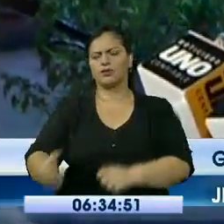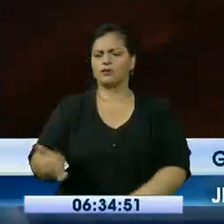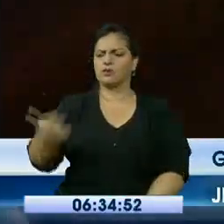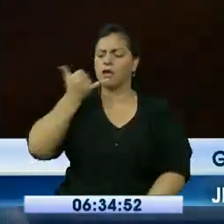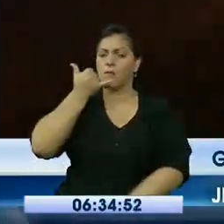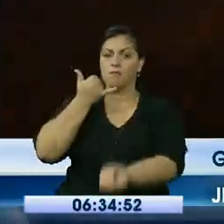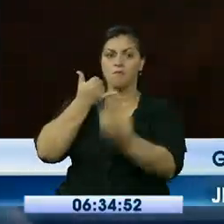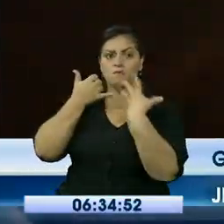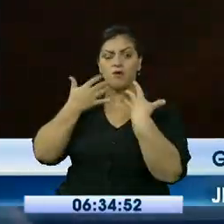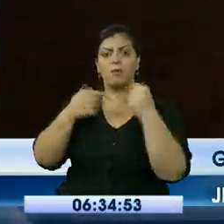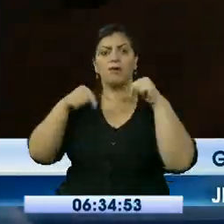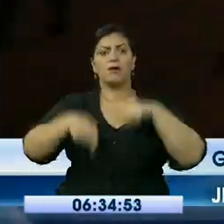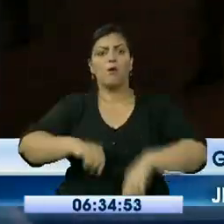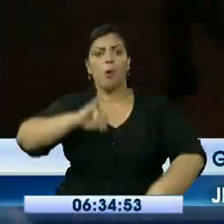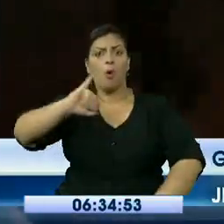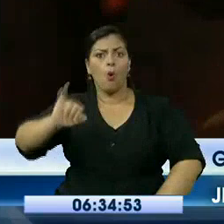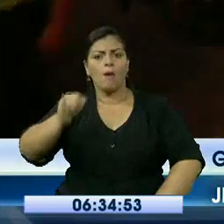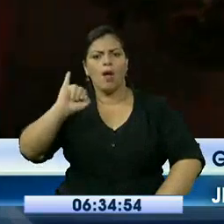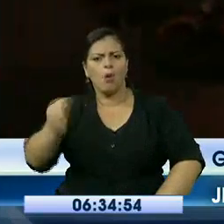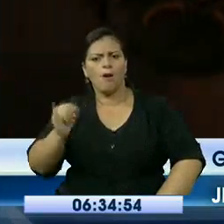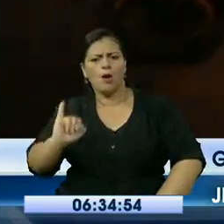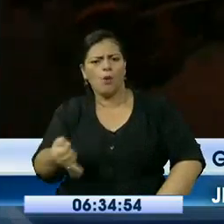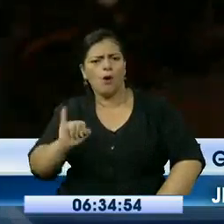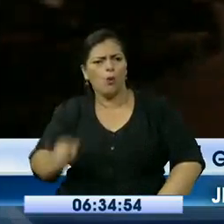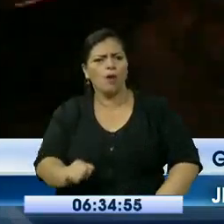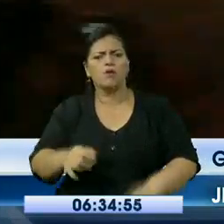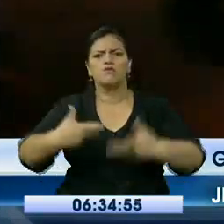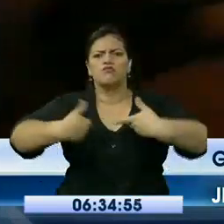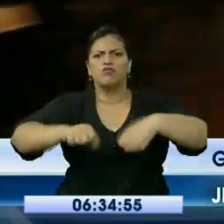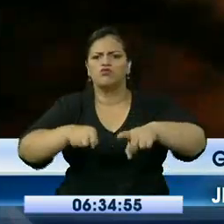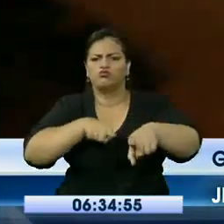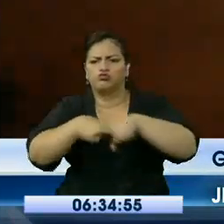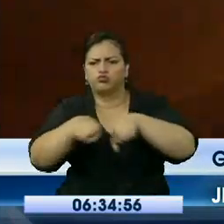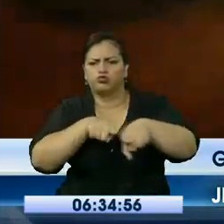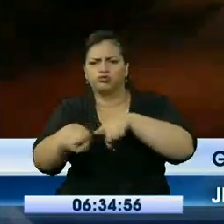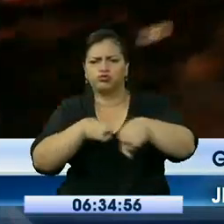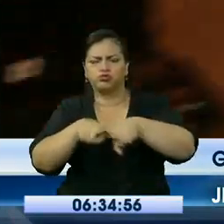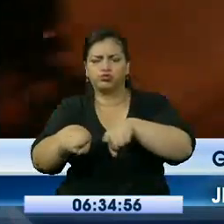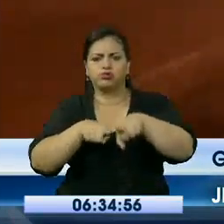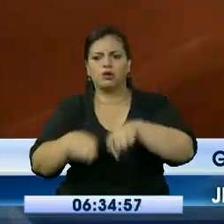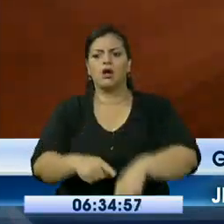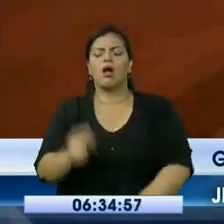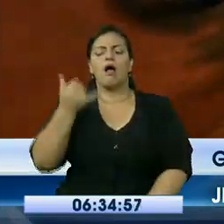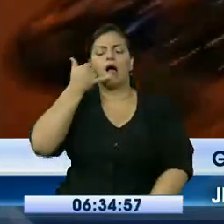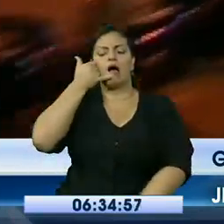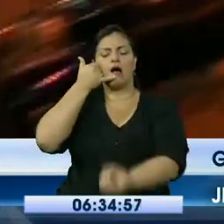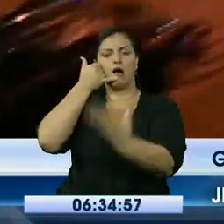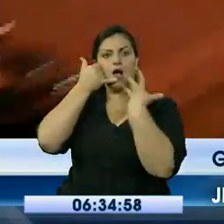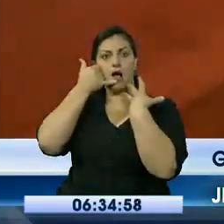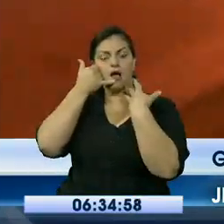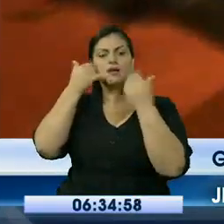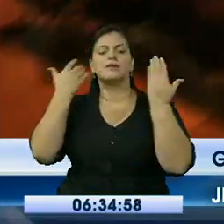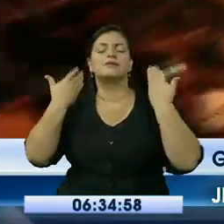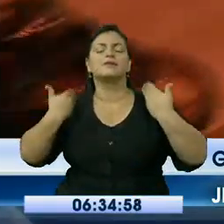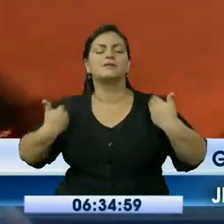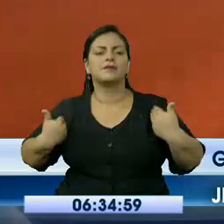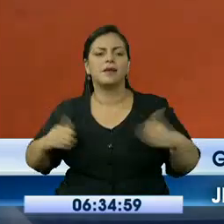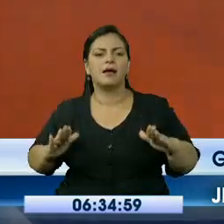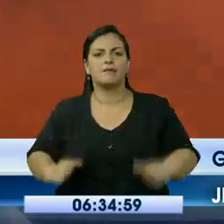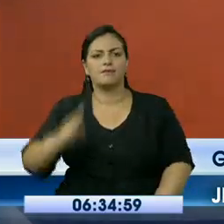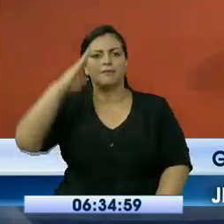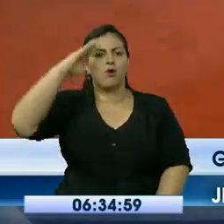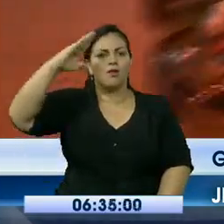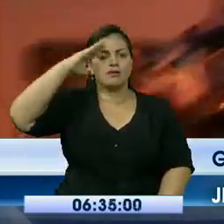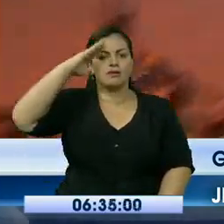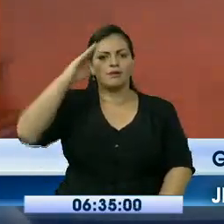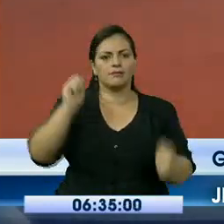los días jueves había competencia de este tipo de motociclistas. Hicimos una planificación, exactamente, cerramos en todas las salidas de esta avenida, Paseo del